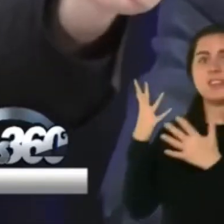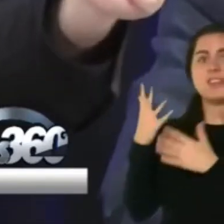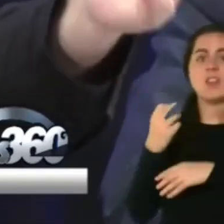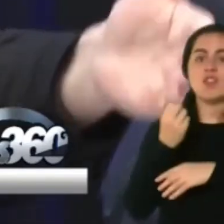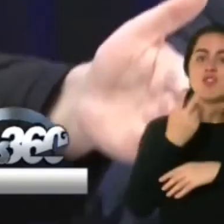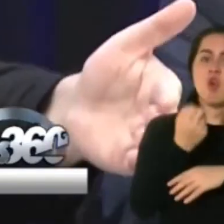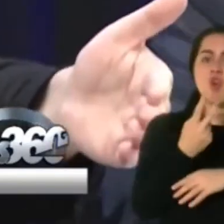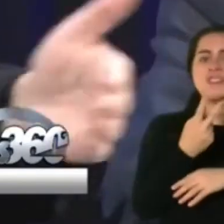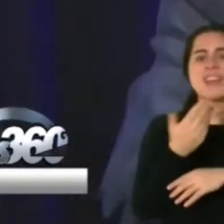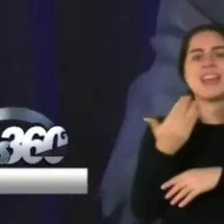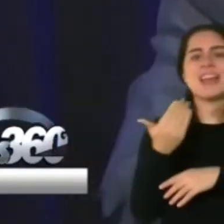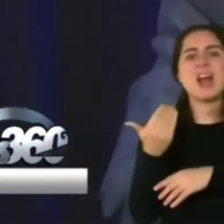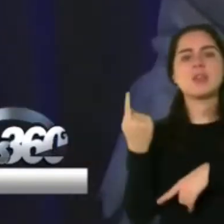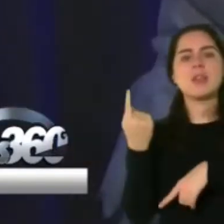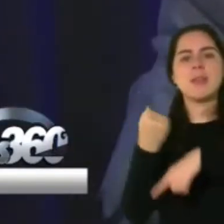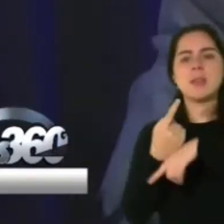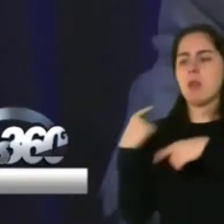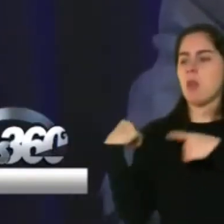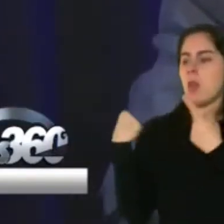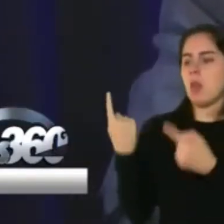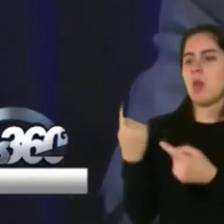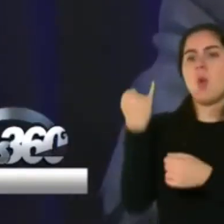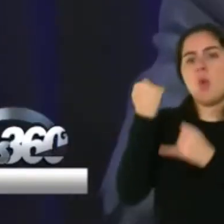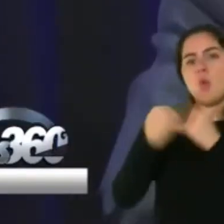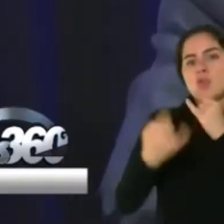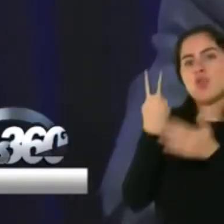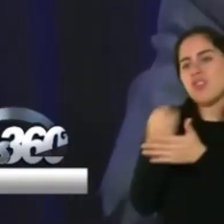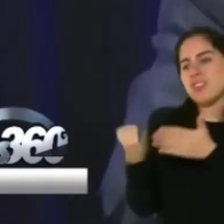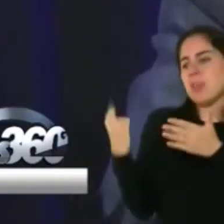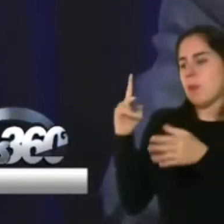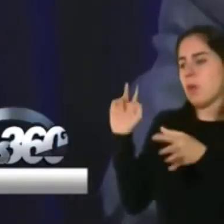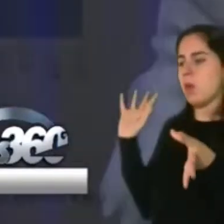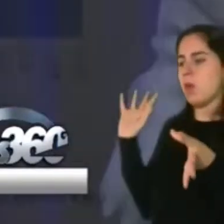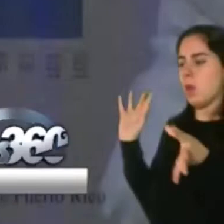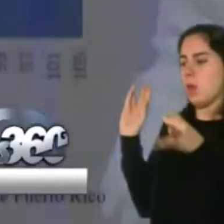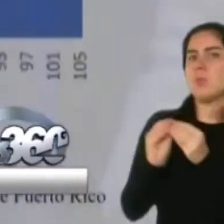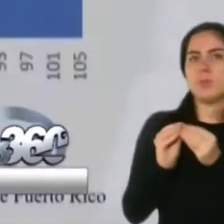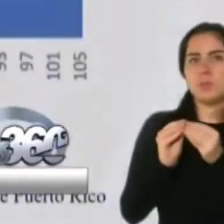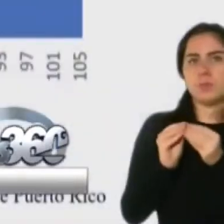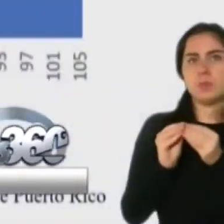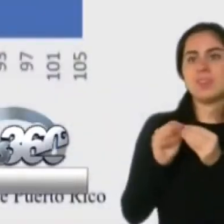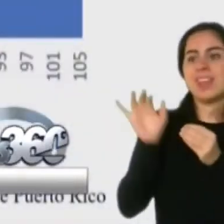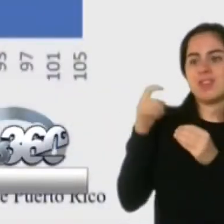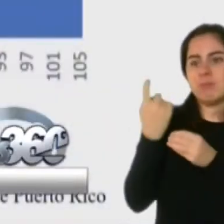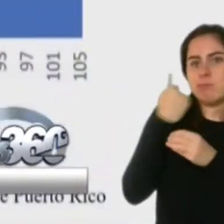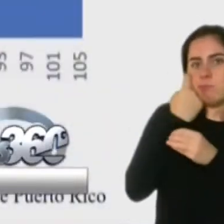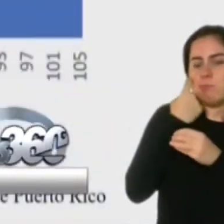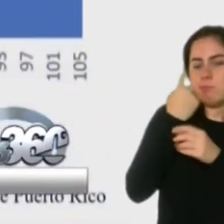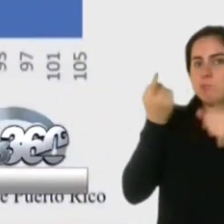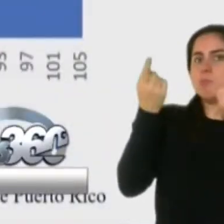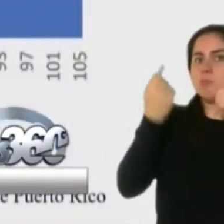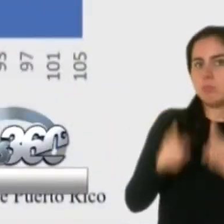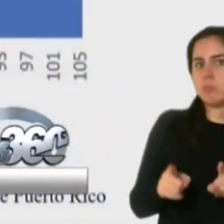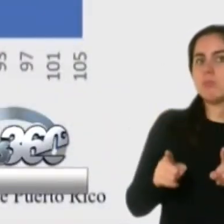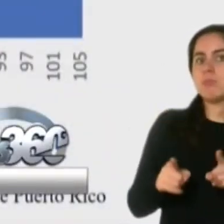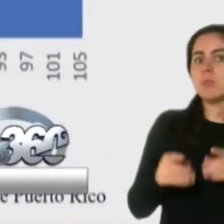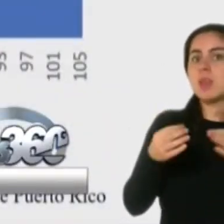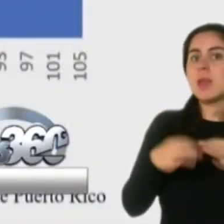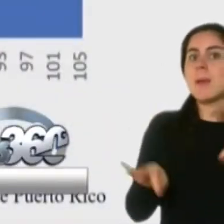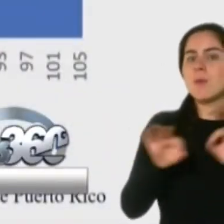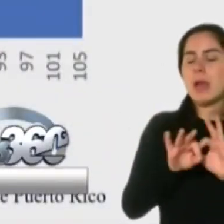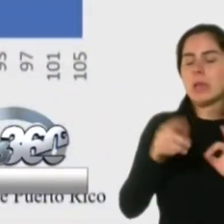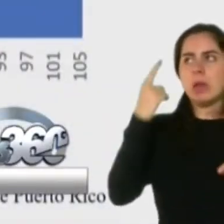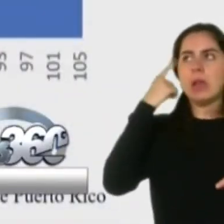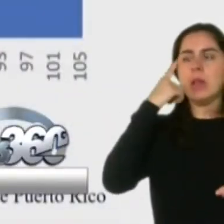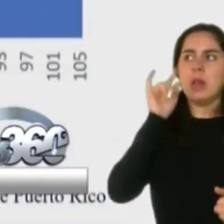12-14 días anteriores. Y lo vamos a ver dentro de 14 días o 16 días es lo que está pasando hoy. Por lo tanto, eso tenemos que tenerlo en